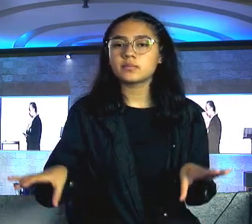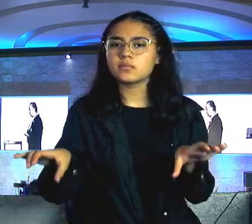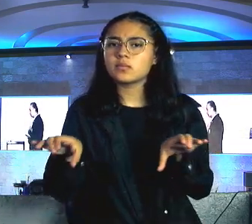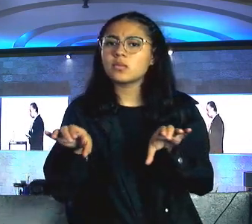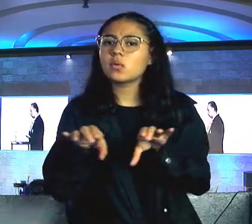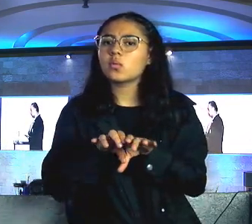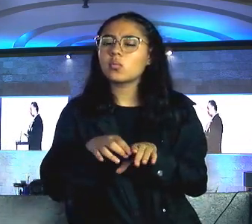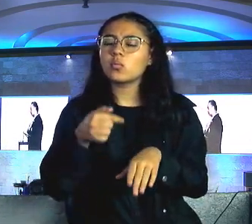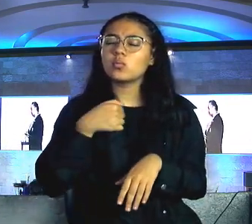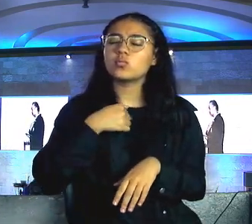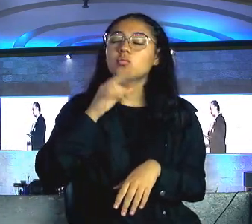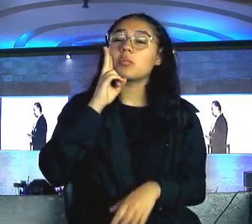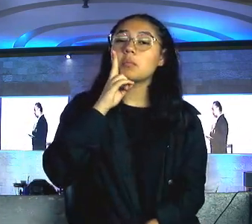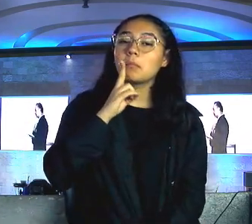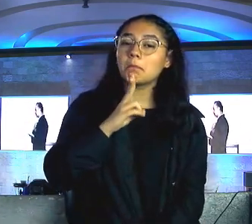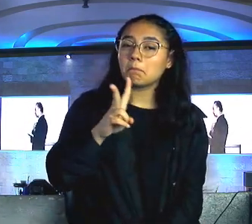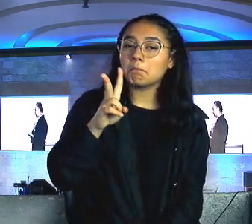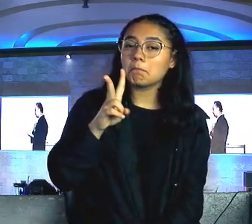cuenta yo